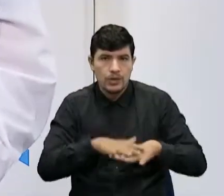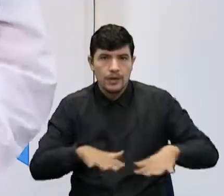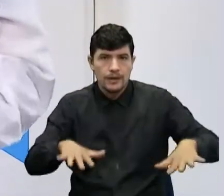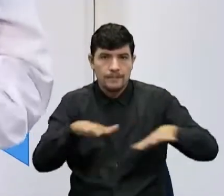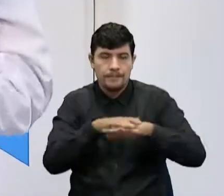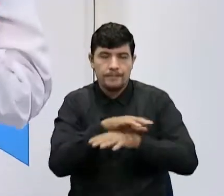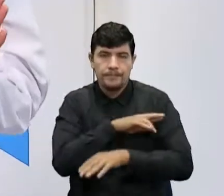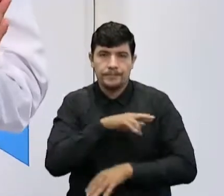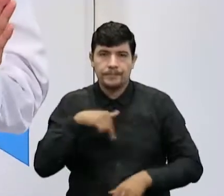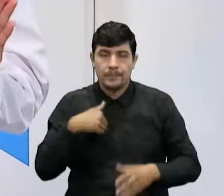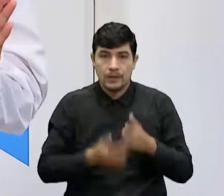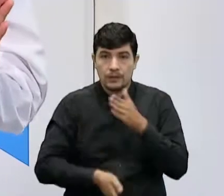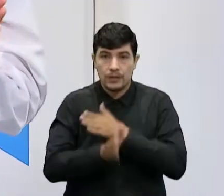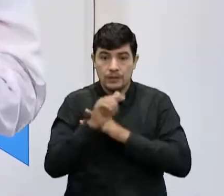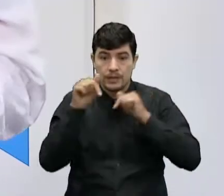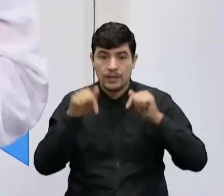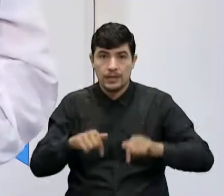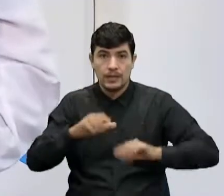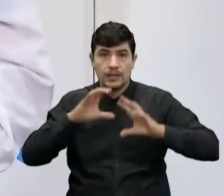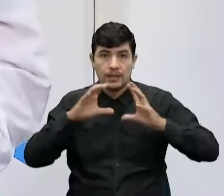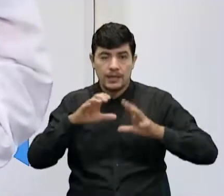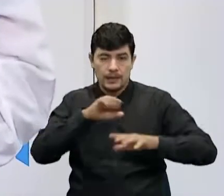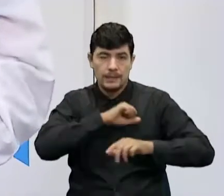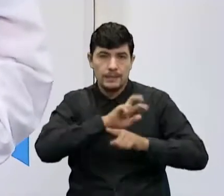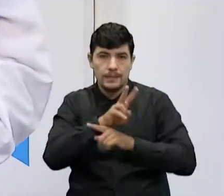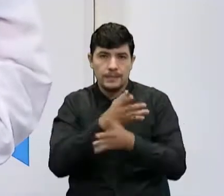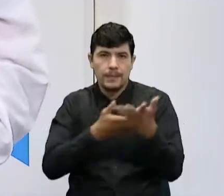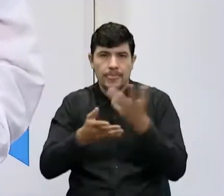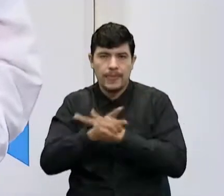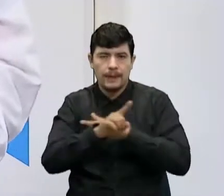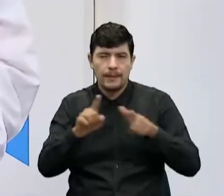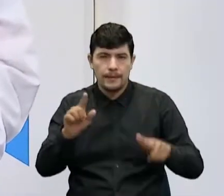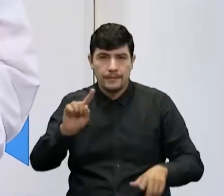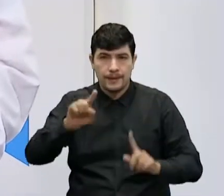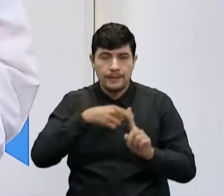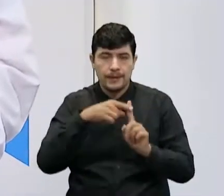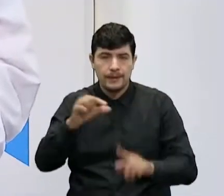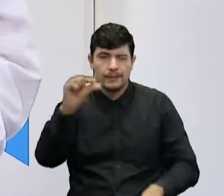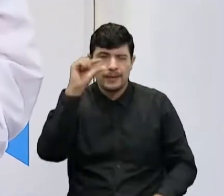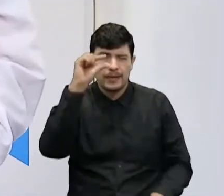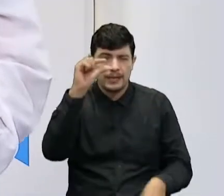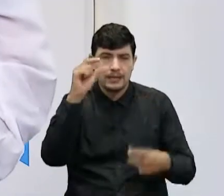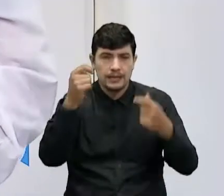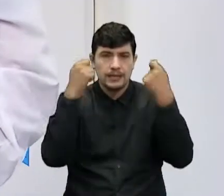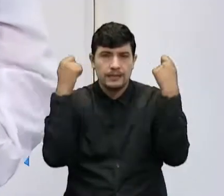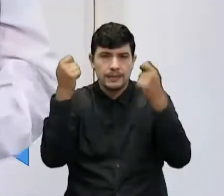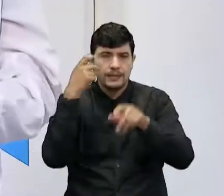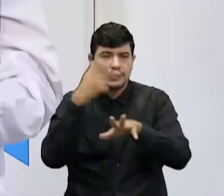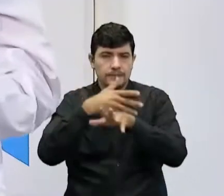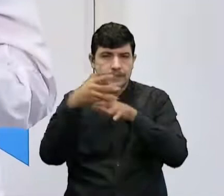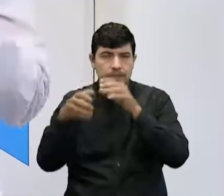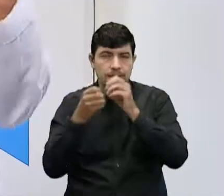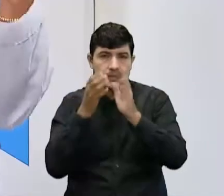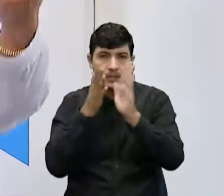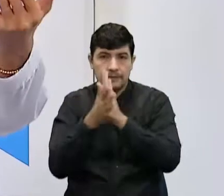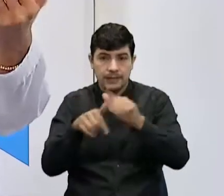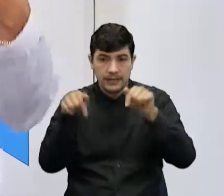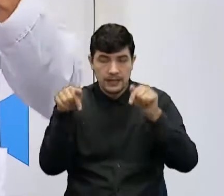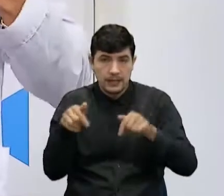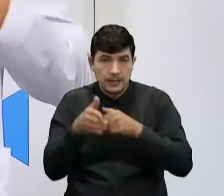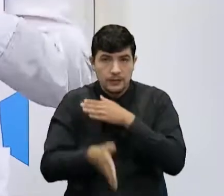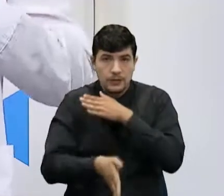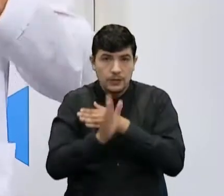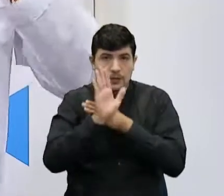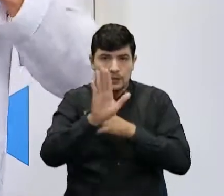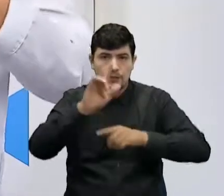Nosotros vamos a continuar con nuestro parche educativo Pero primero vamos a una pequeña pausa de comerciales Y ya regresamos en un momento Para que usted